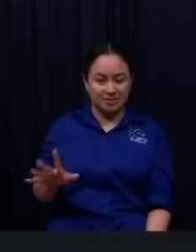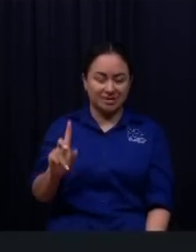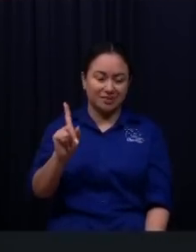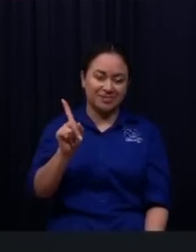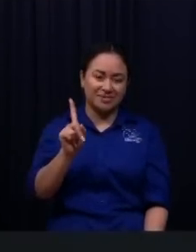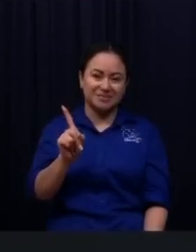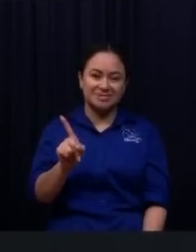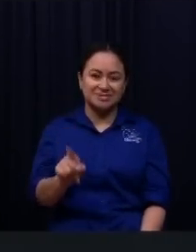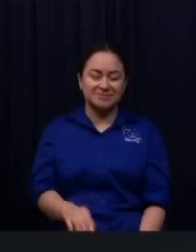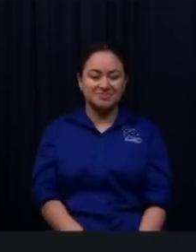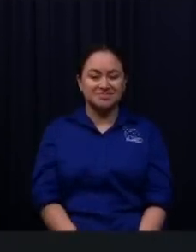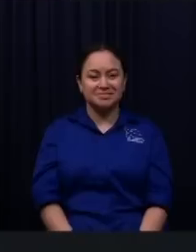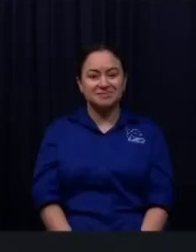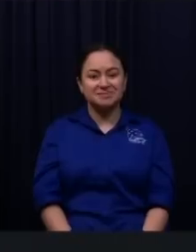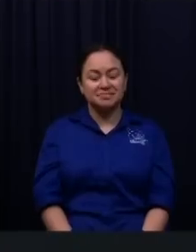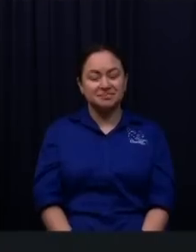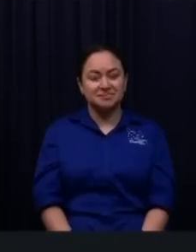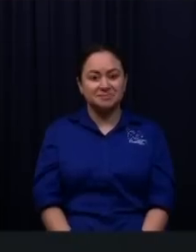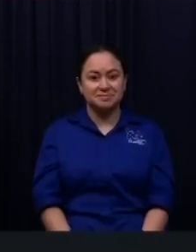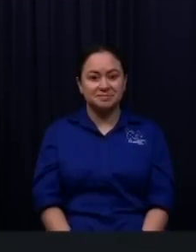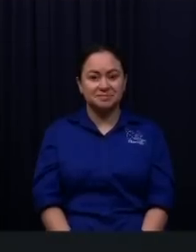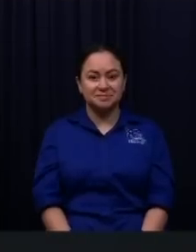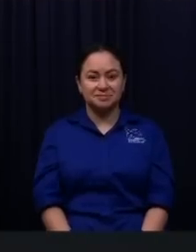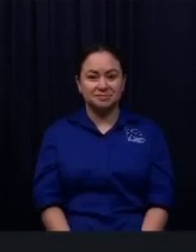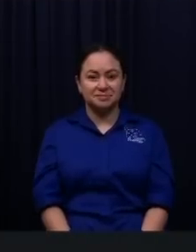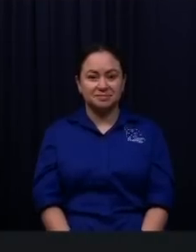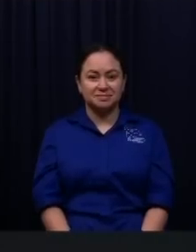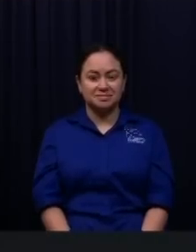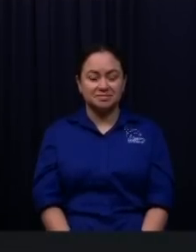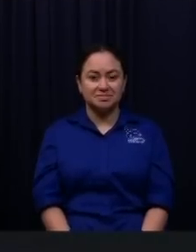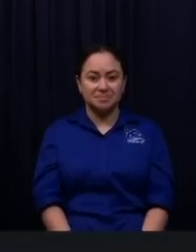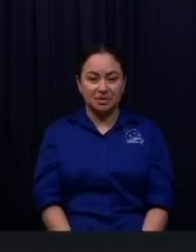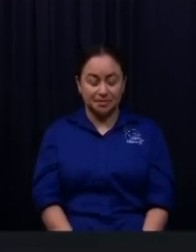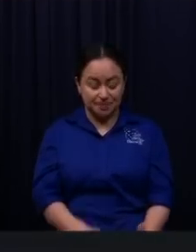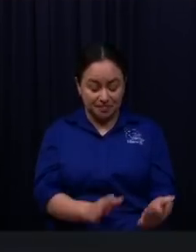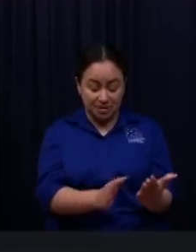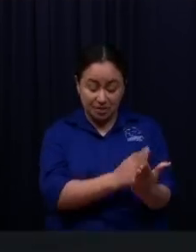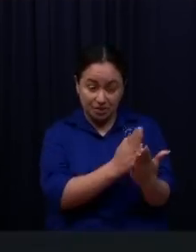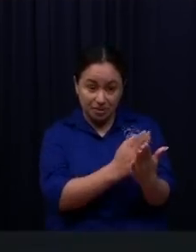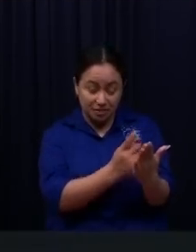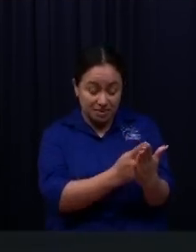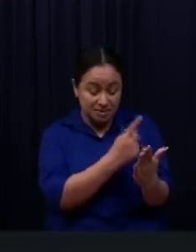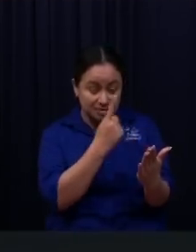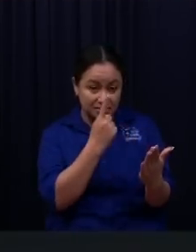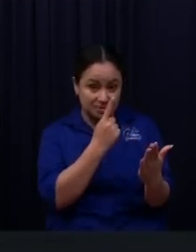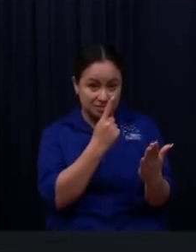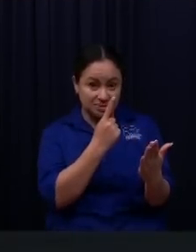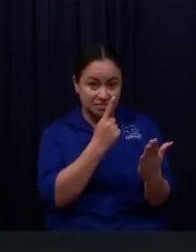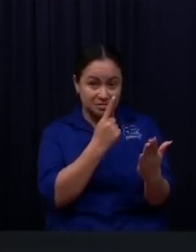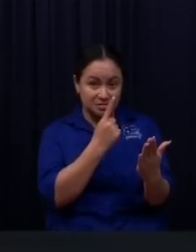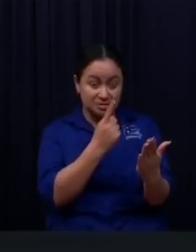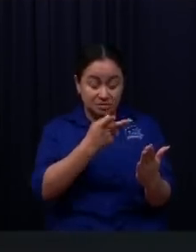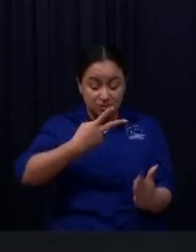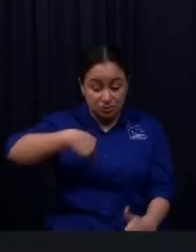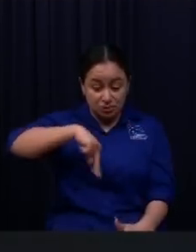No, pero no tenga pena, no vamos a hacer eso. Pero miren lo que dice: por tanto,